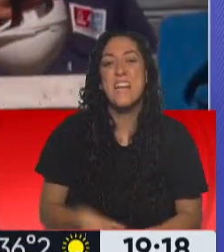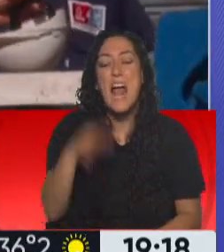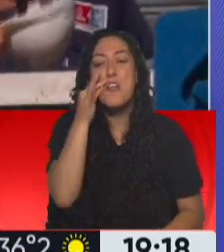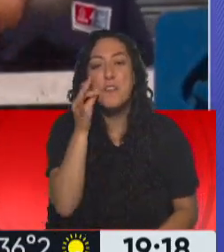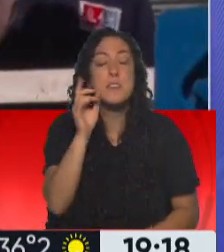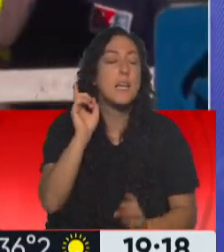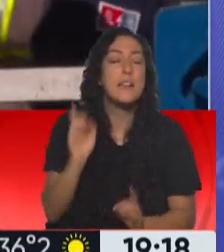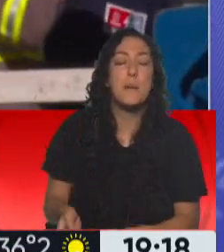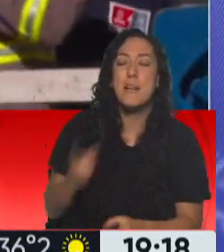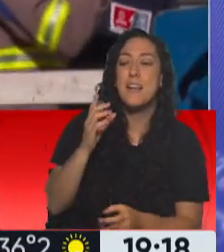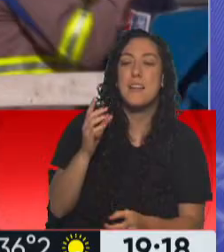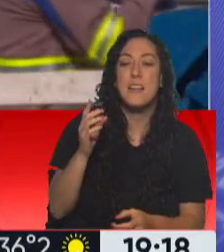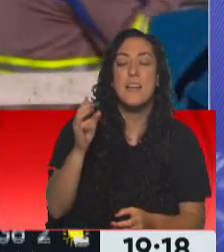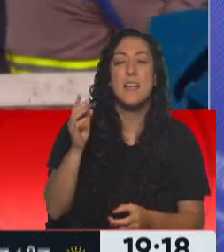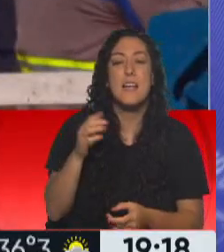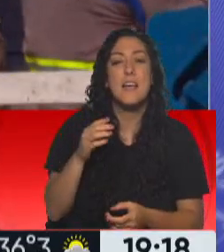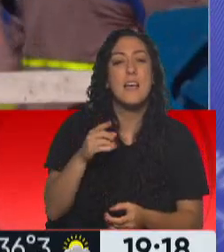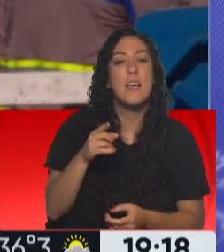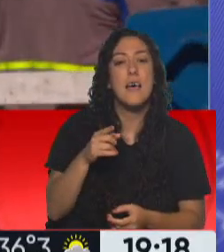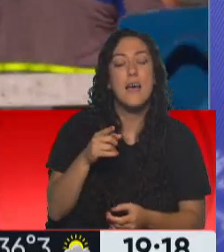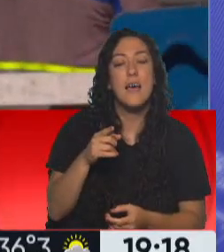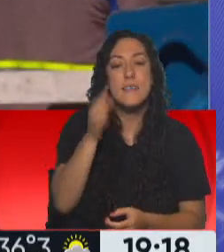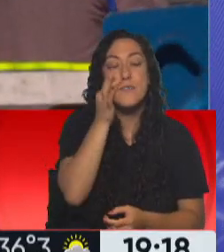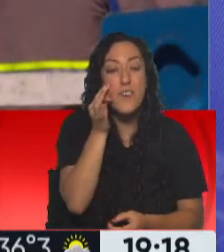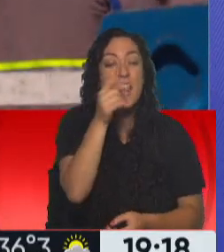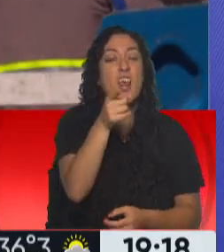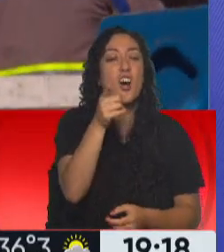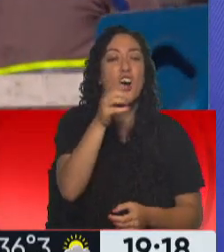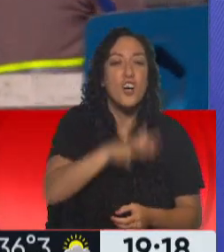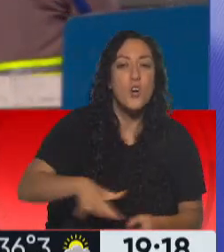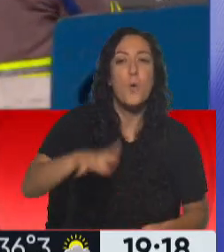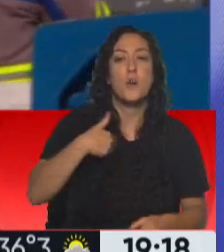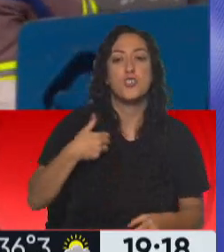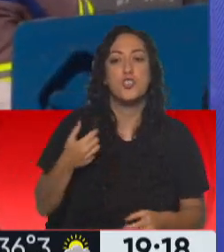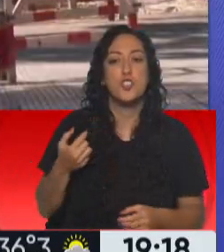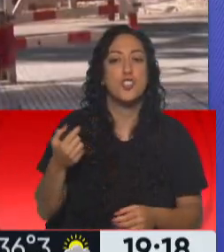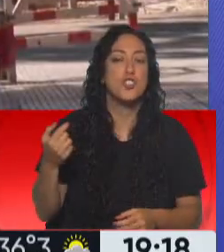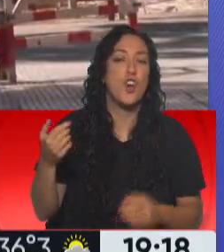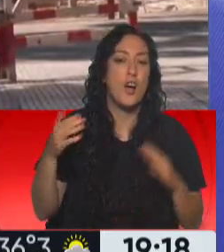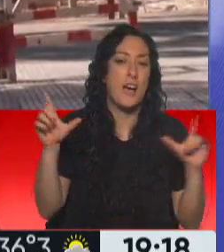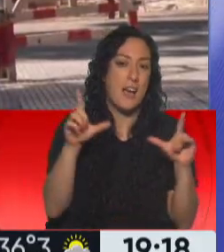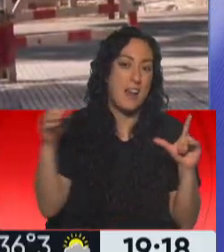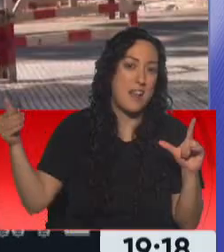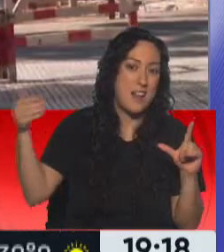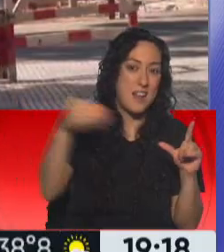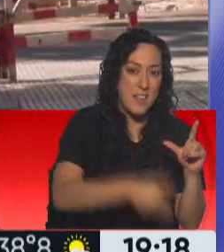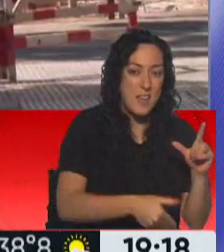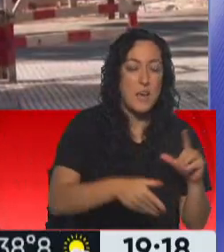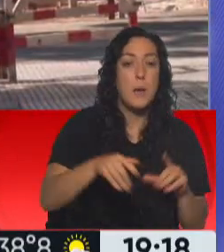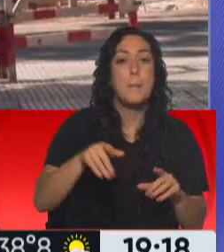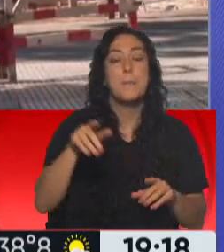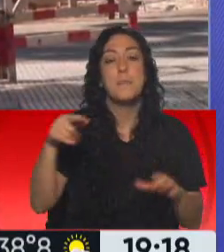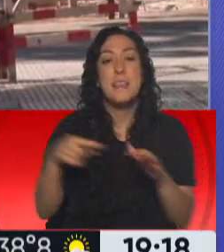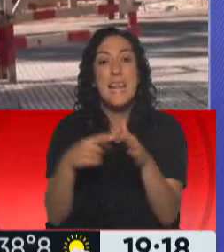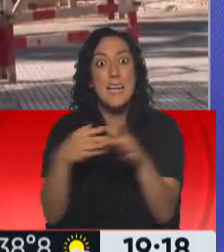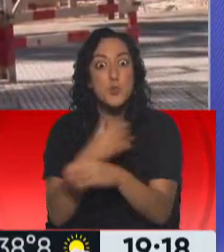contar. Además había, digamos, por la zona que me tocó transitar a mí, cuando estaba llegando aquí al canal, había muy pocos efectivos de la ciudad